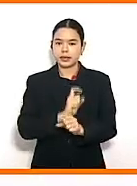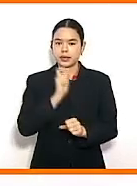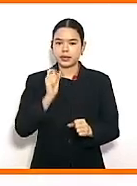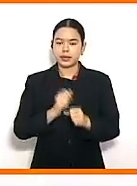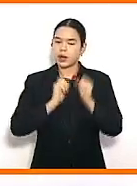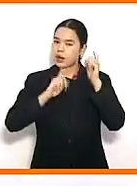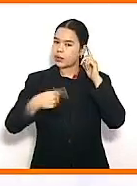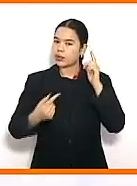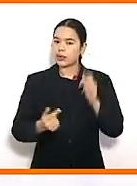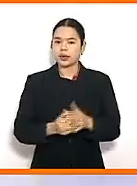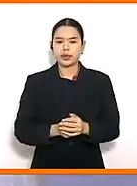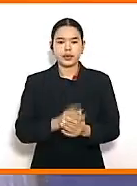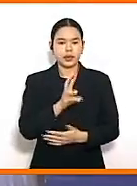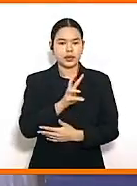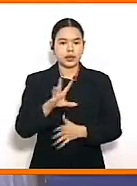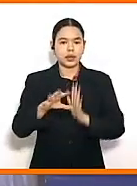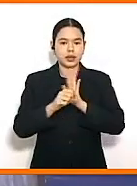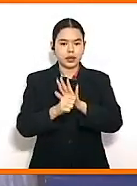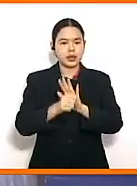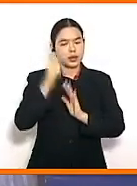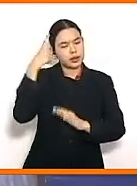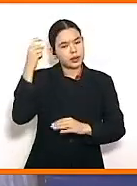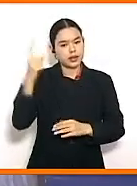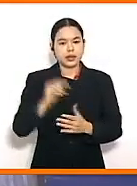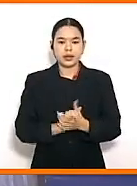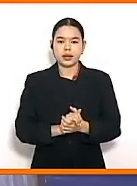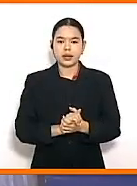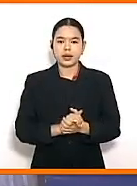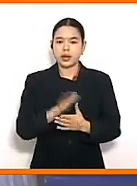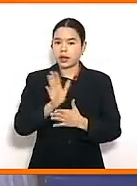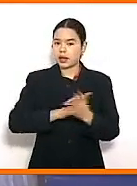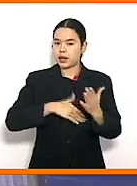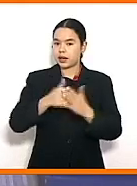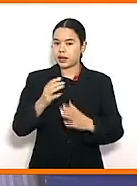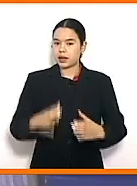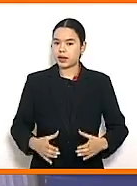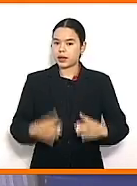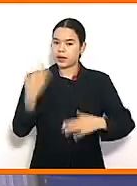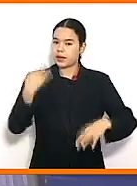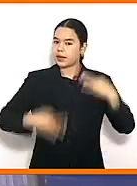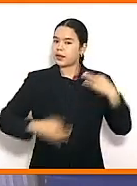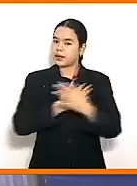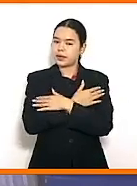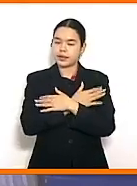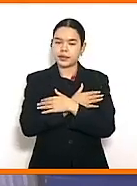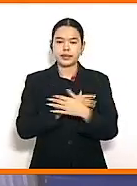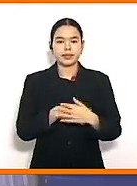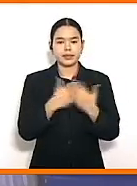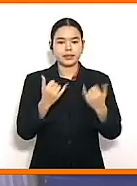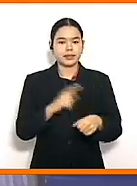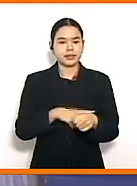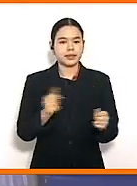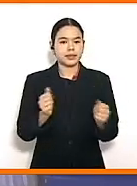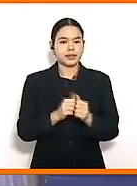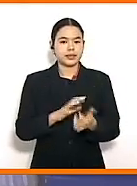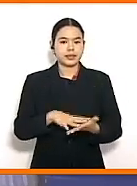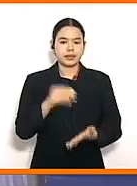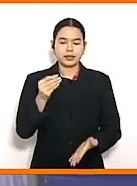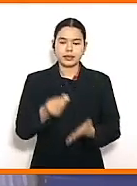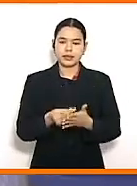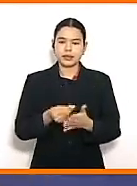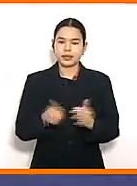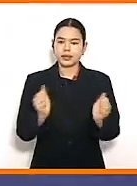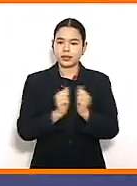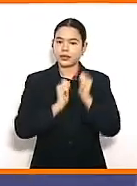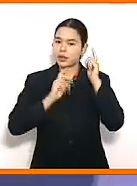en diaria es el 65 con su símbolo de sueños pintura. Muchas felicidades. Ahora es momento de pasar a multiplicar tu premio de